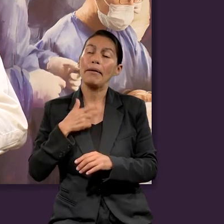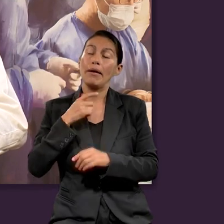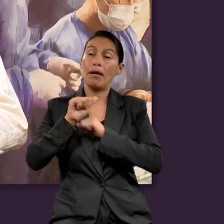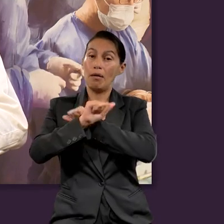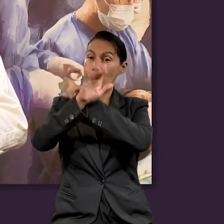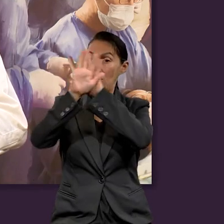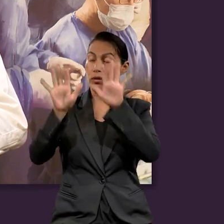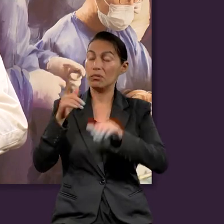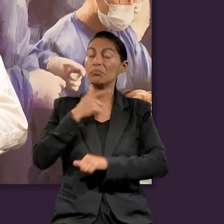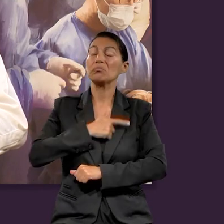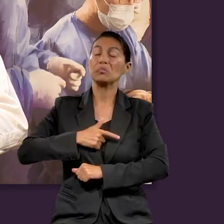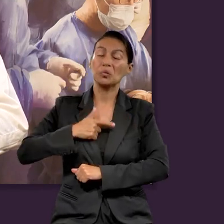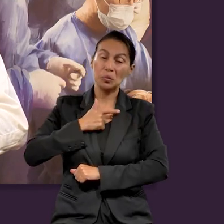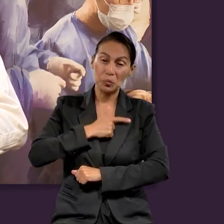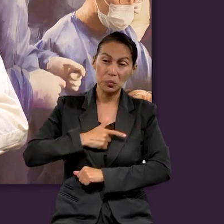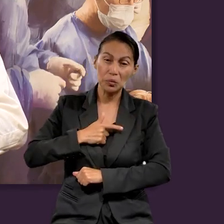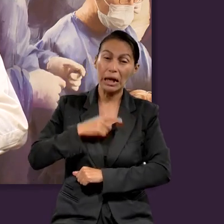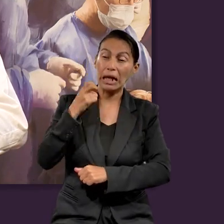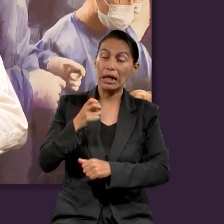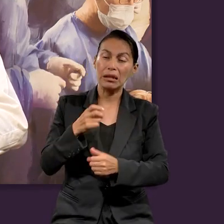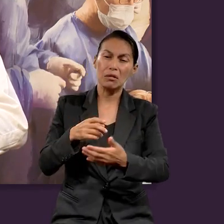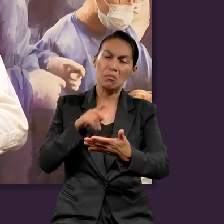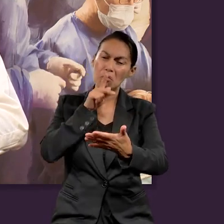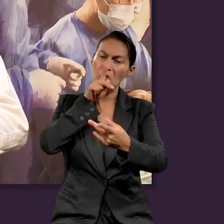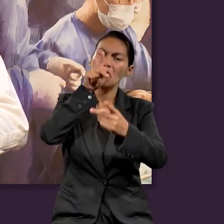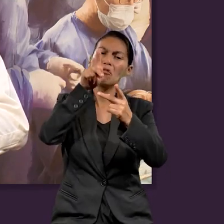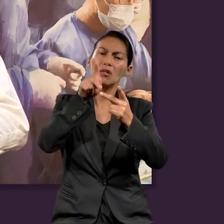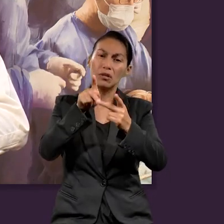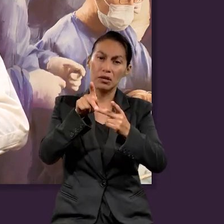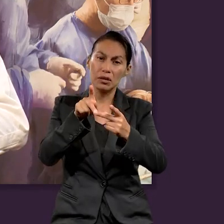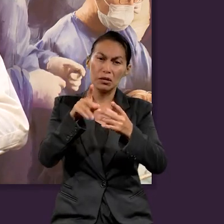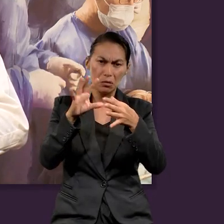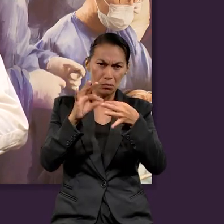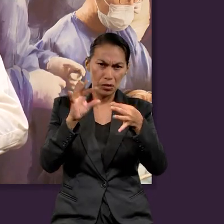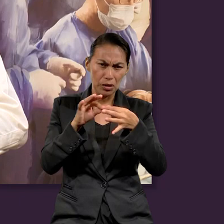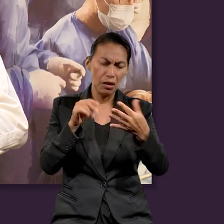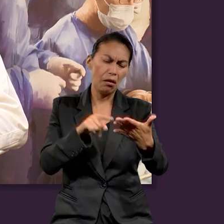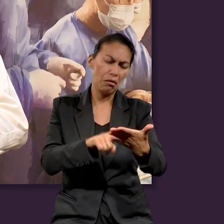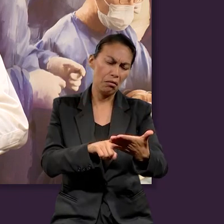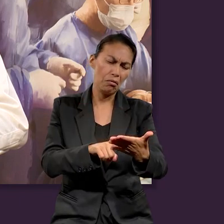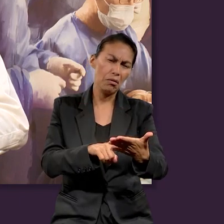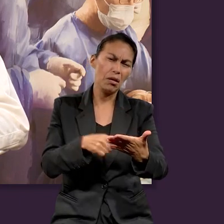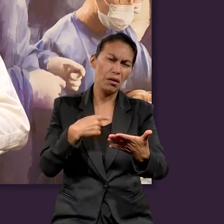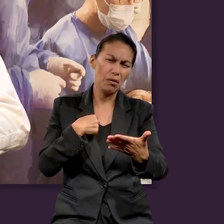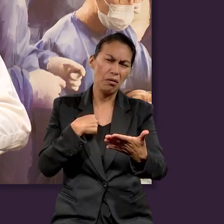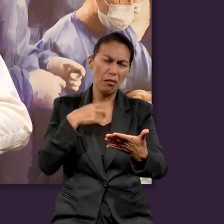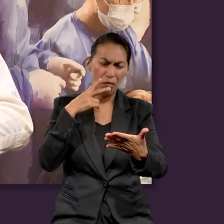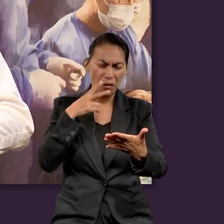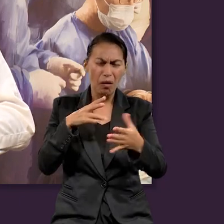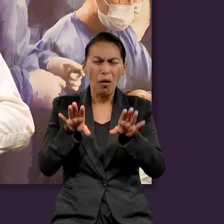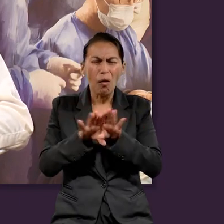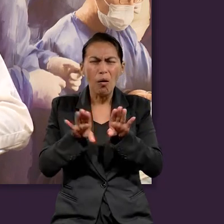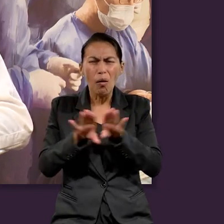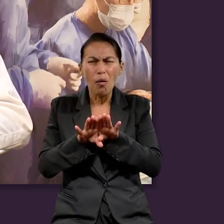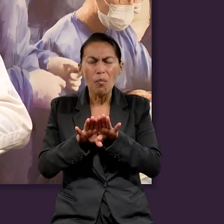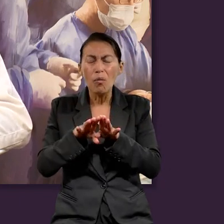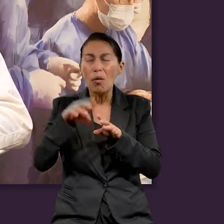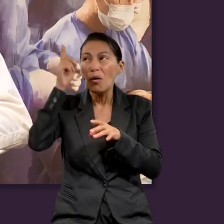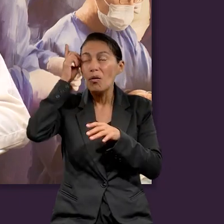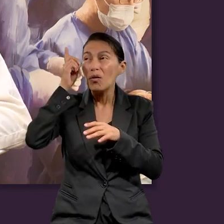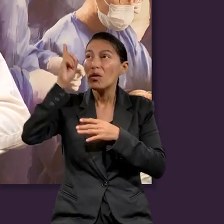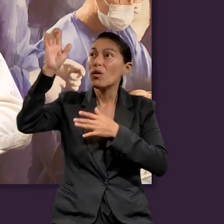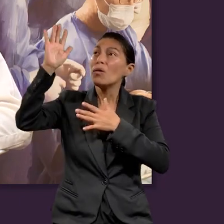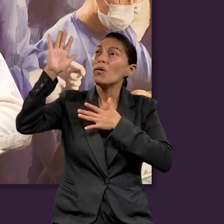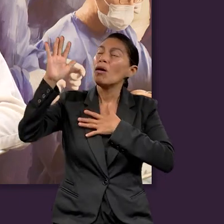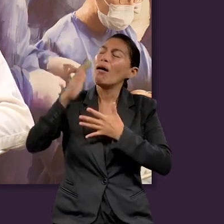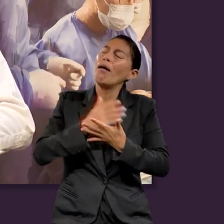mucho el libro de Apocalipsis y realmente es un libro que nos habla sobre las profecías pero igual yo veo en un contexto general el libro